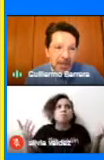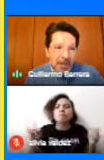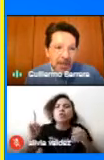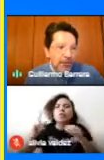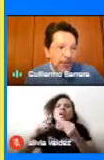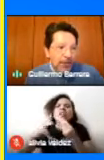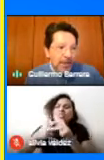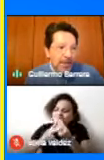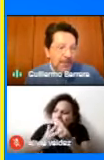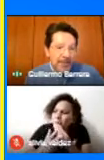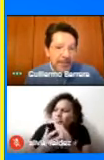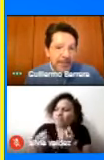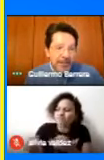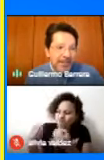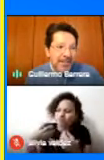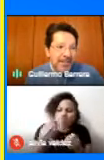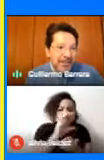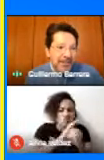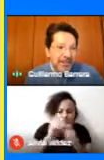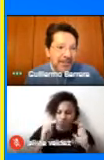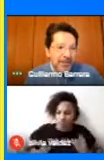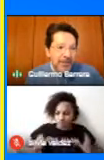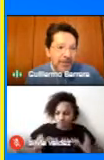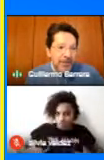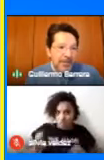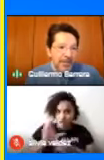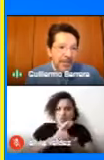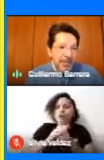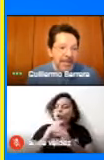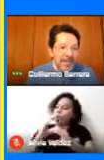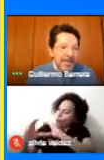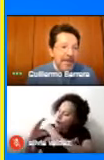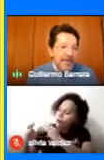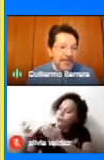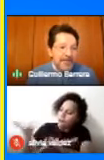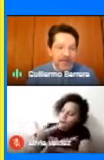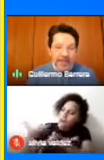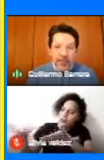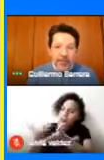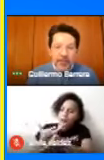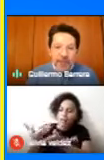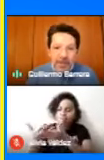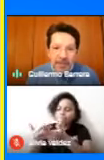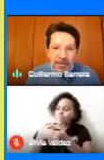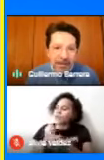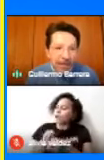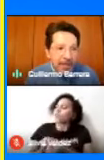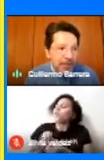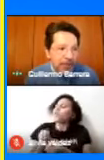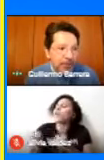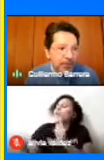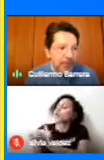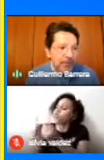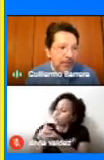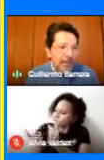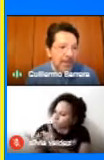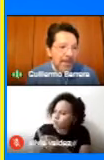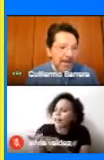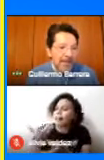que le permite a los ciudadanos comunicarse, tener interacción, deliberar, encontrarse en